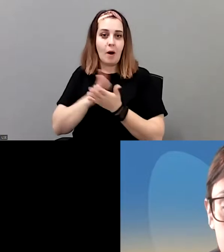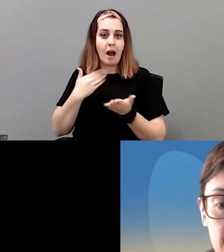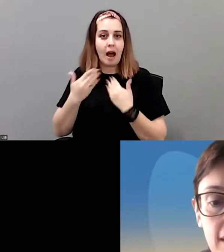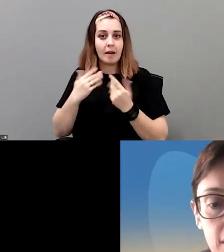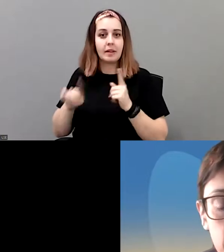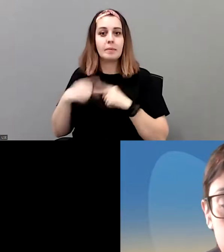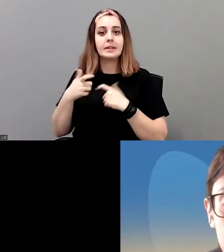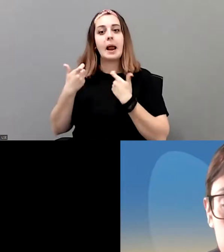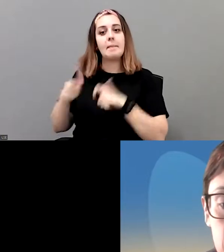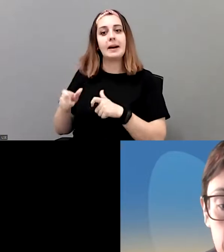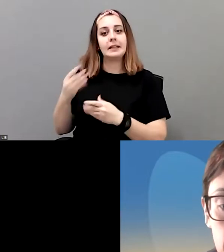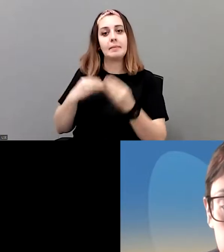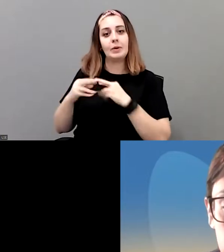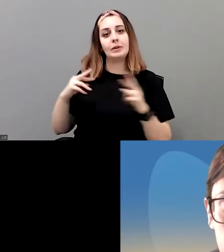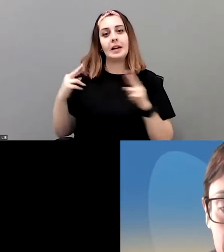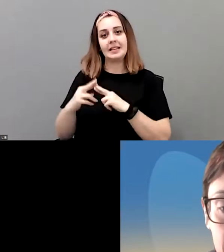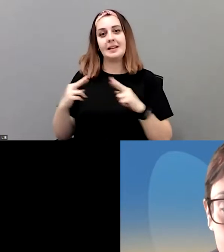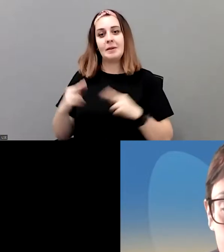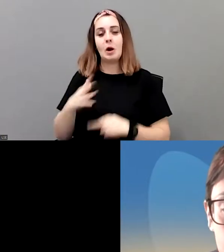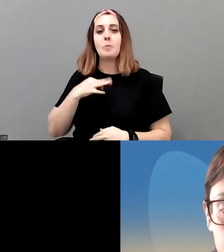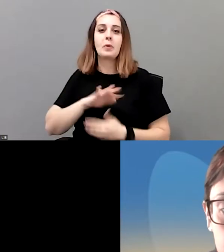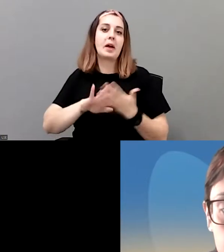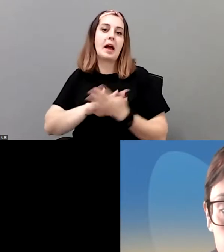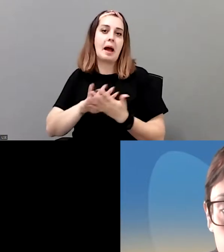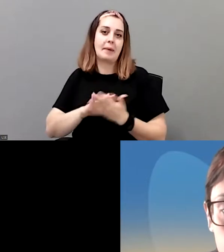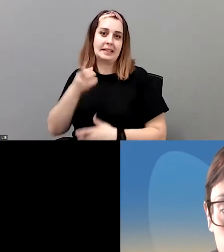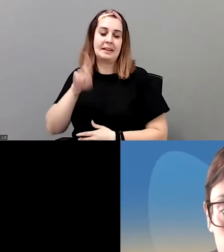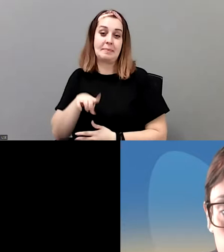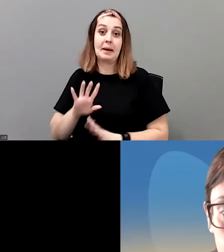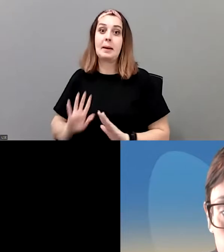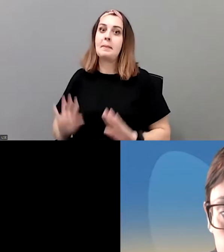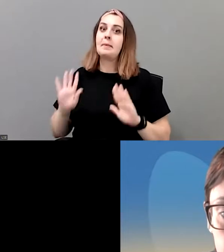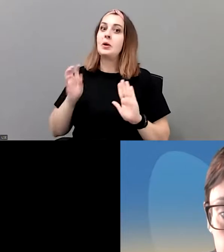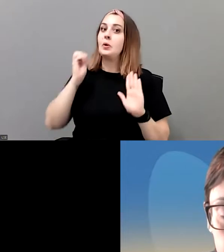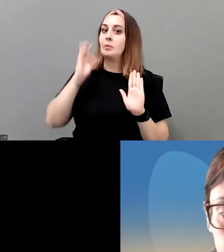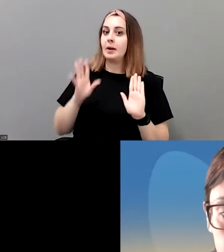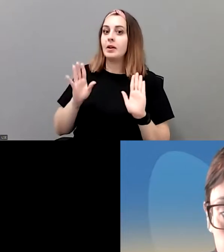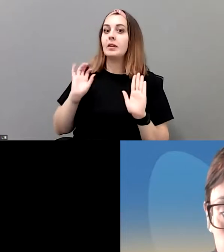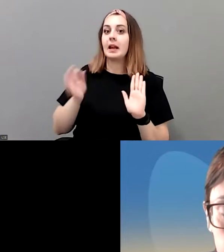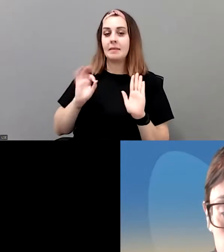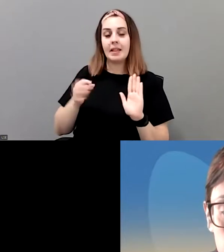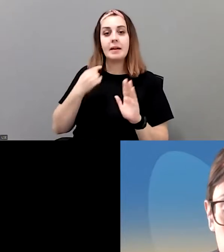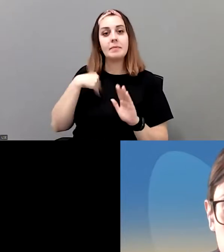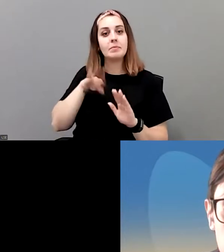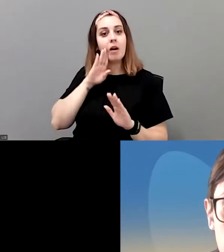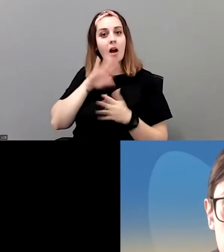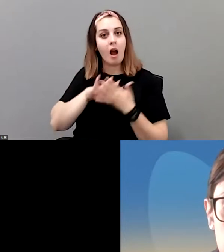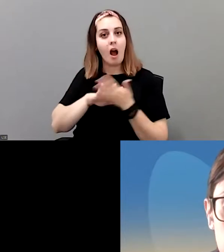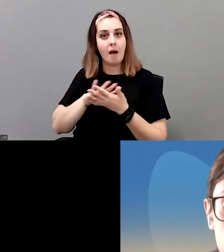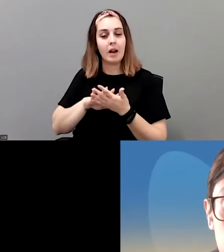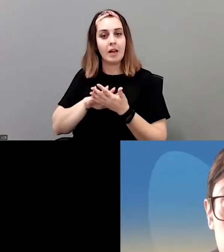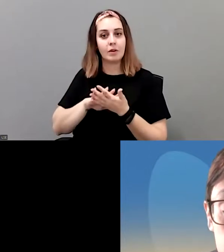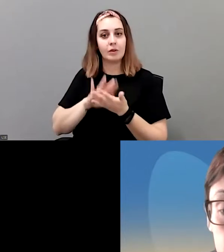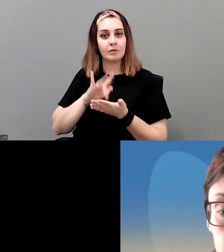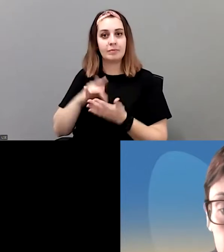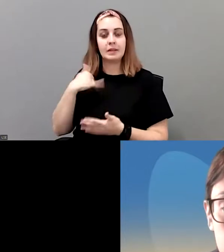en la parte de preguntas y respuestas podemos comentar. Pero bueno, también efectivamente lo que hemos hablado, que se